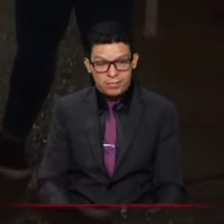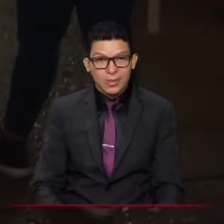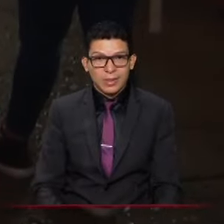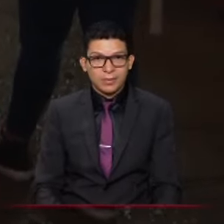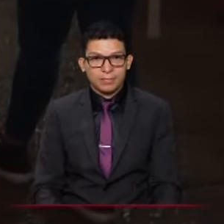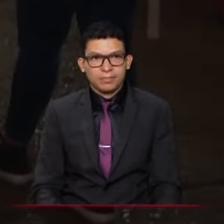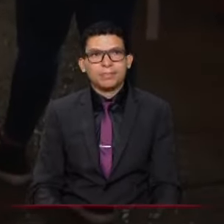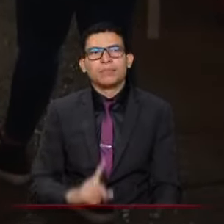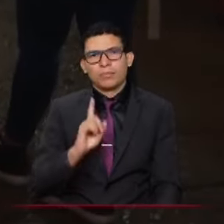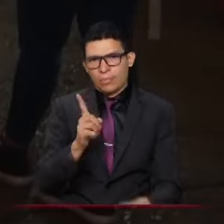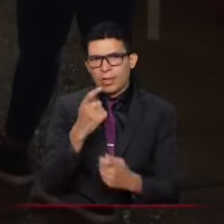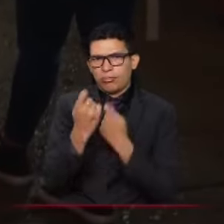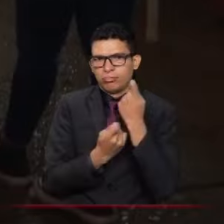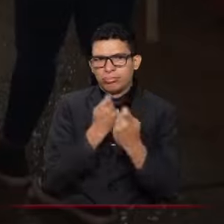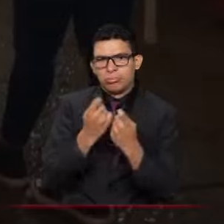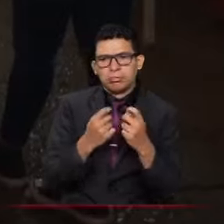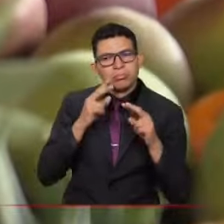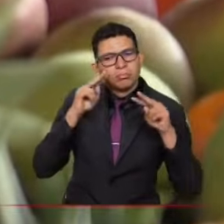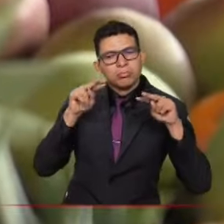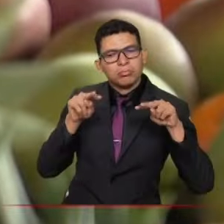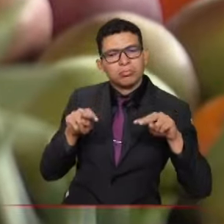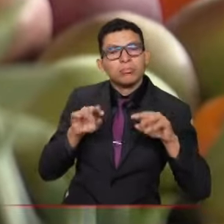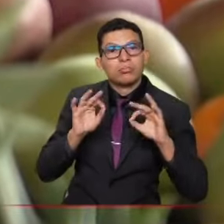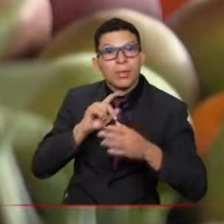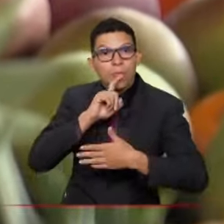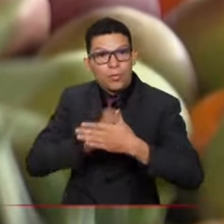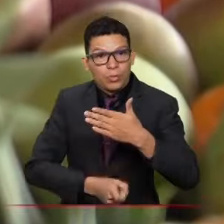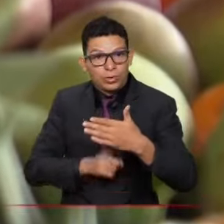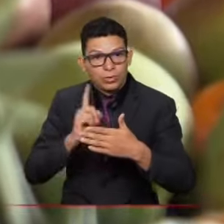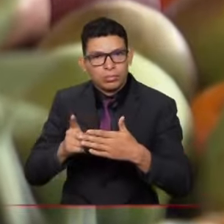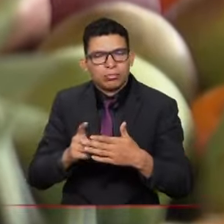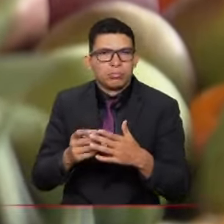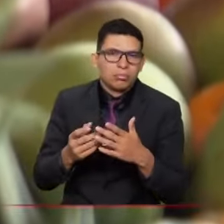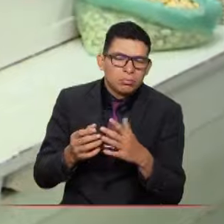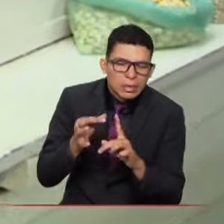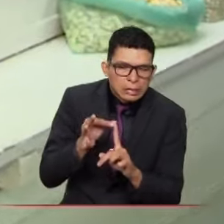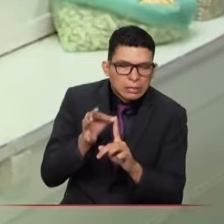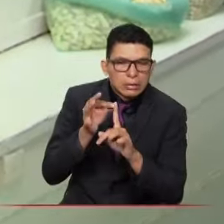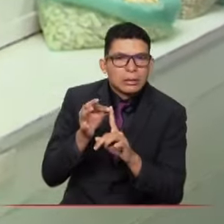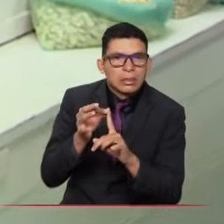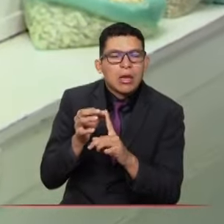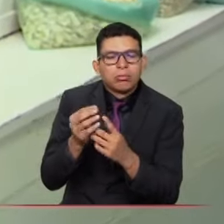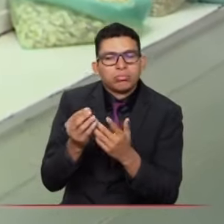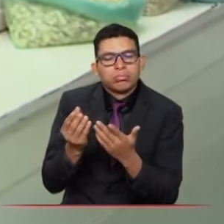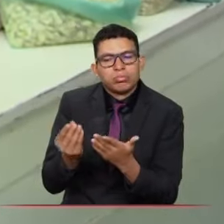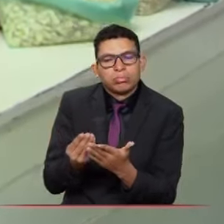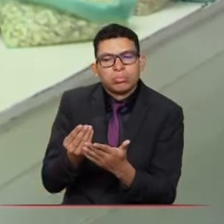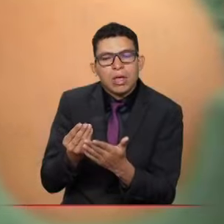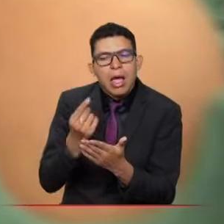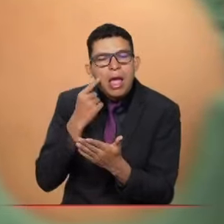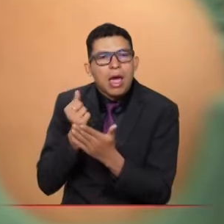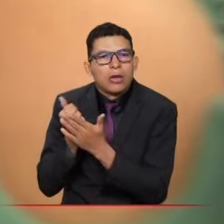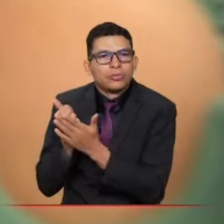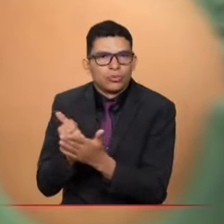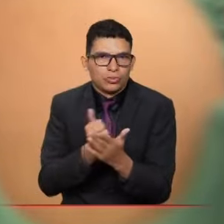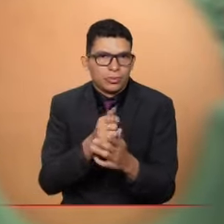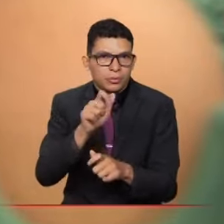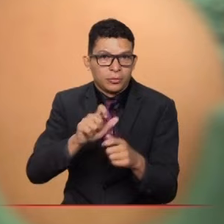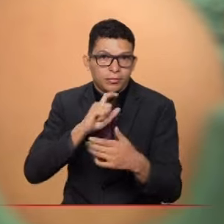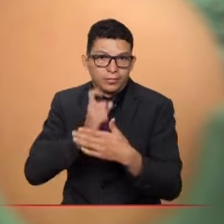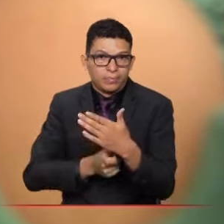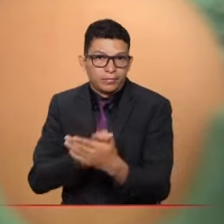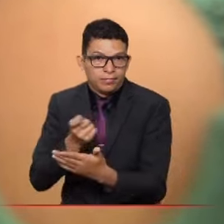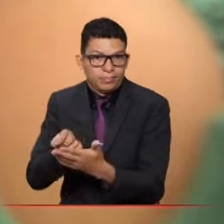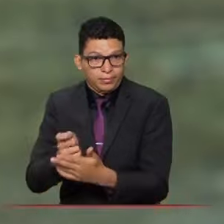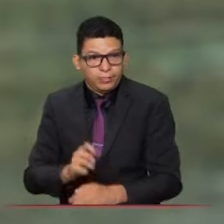El gremio de comerciantes ve con buenos ojos que el régimen tributario disponga una forma especial de compensar a quienes ayudan a los demás.